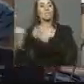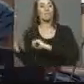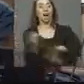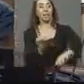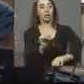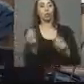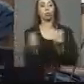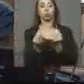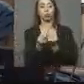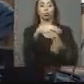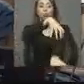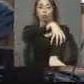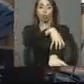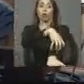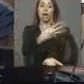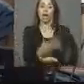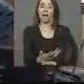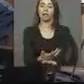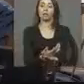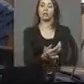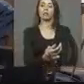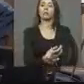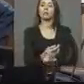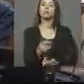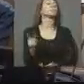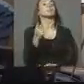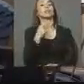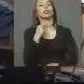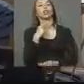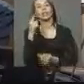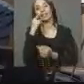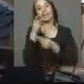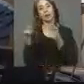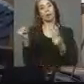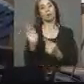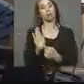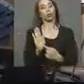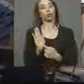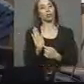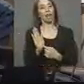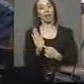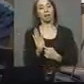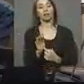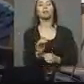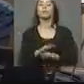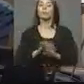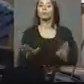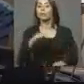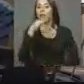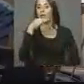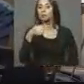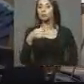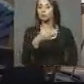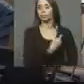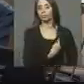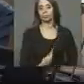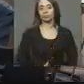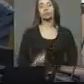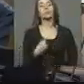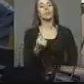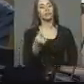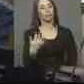nuestra región, en los potenciales que hoy día pretenden demostrarnos. Por eso, presidente, termino mis palabras diciendo que yo